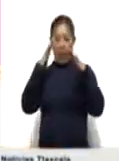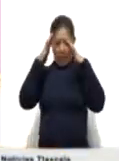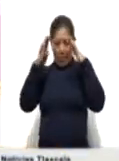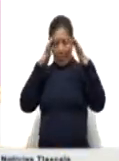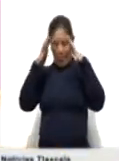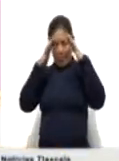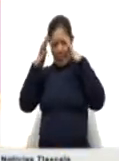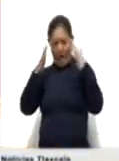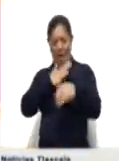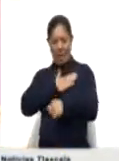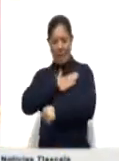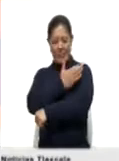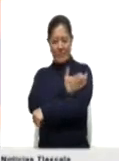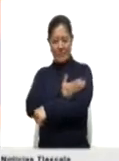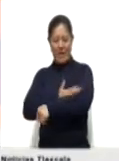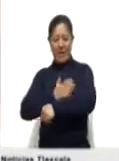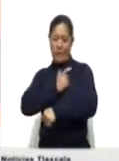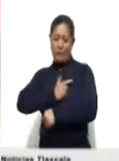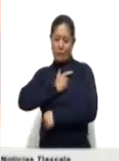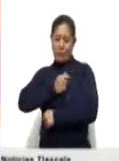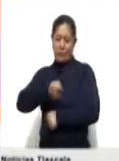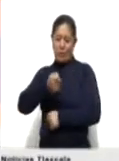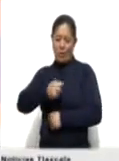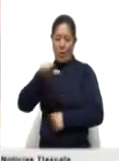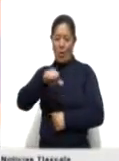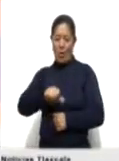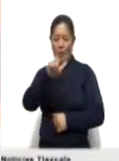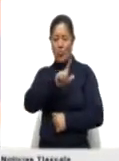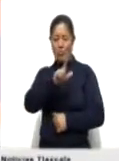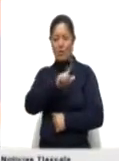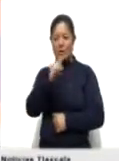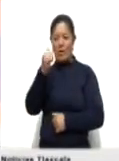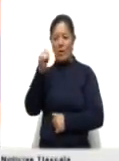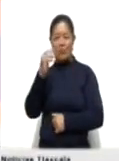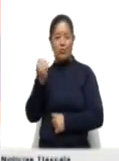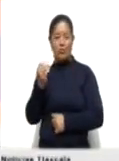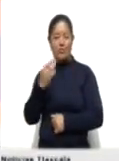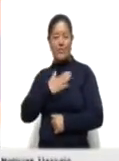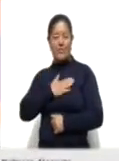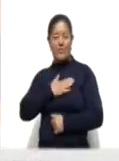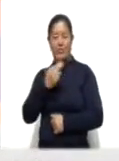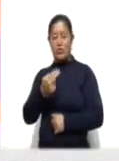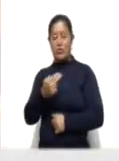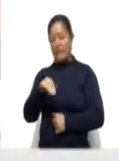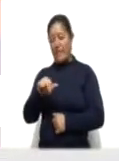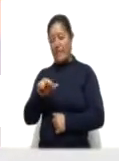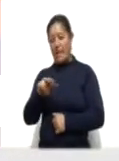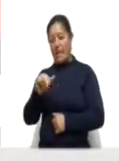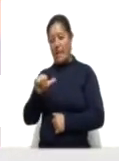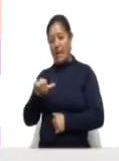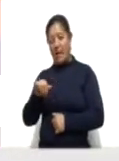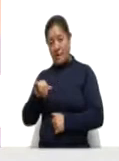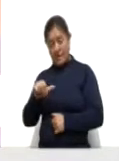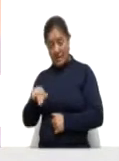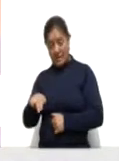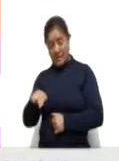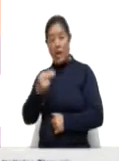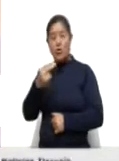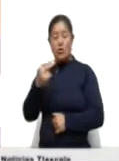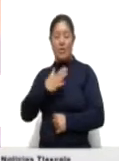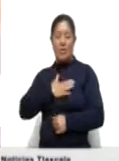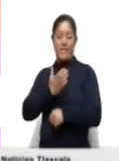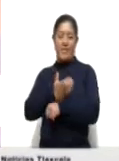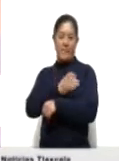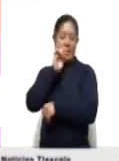Me da muchísimo gusto saludarle en este lunes 9 de agosto. Yo soy Marian Gómez y a nombre de mi compañera Aislet Lira,